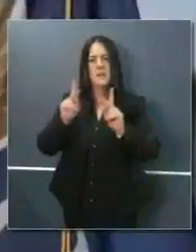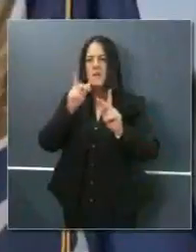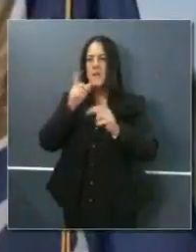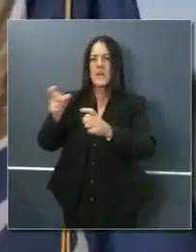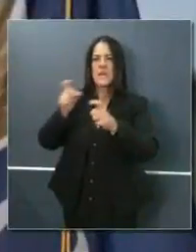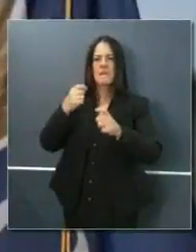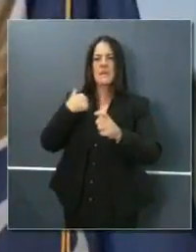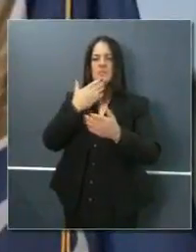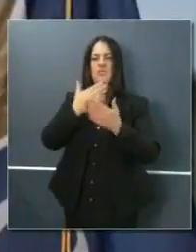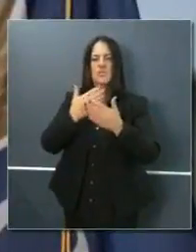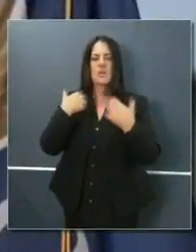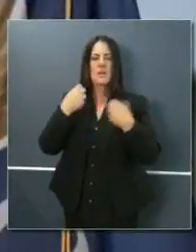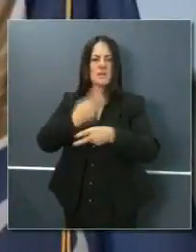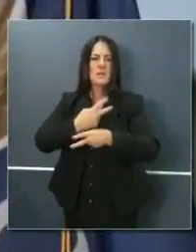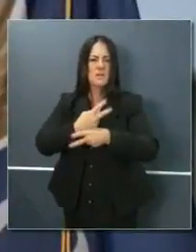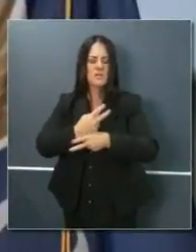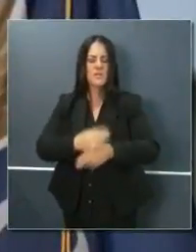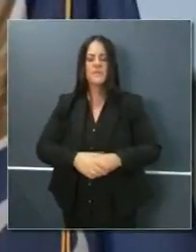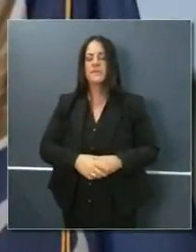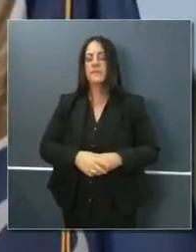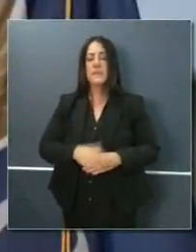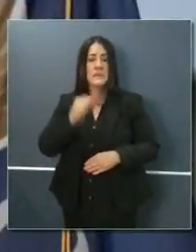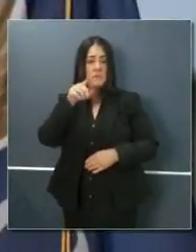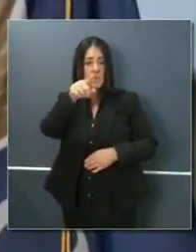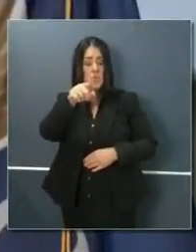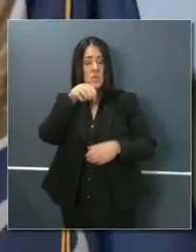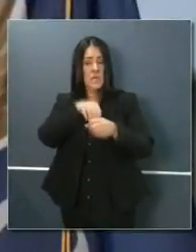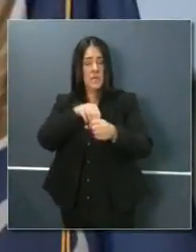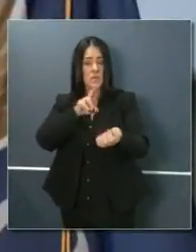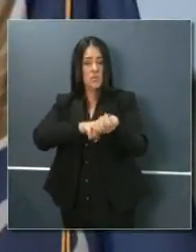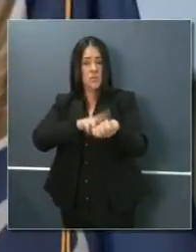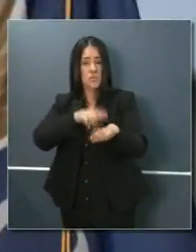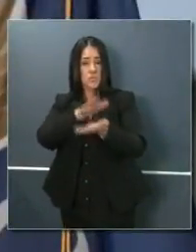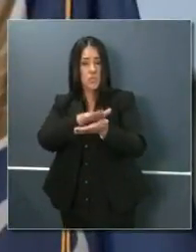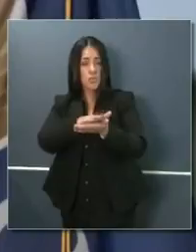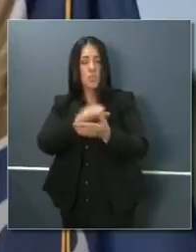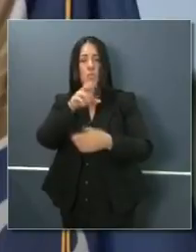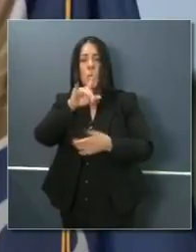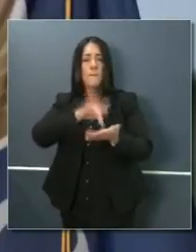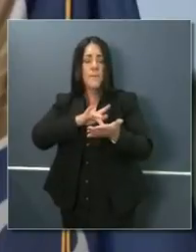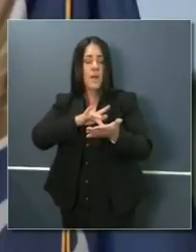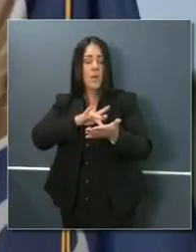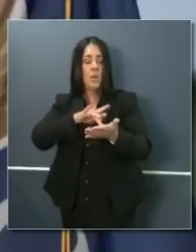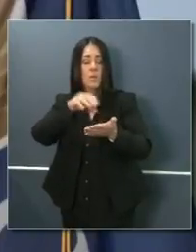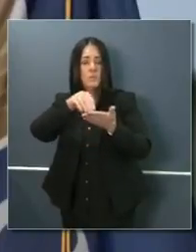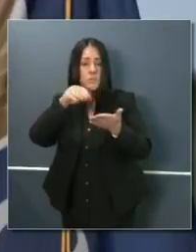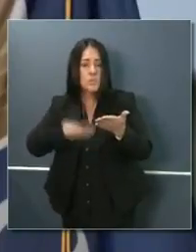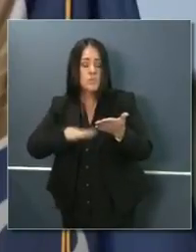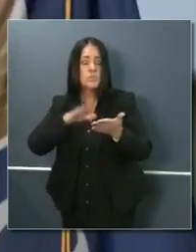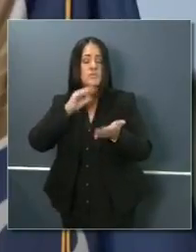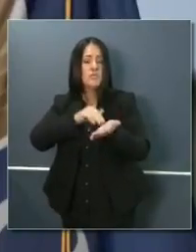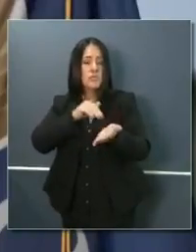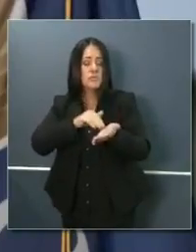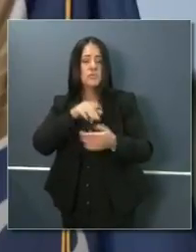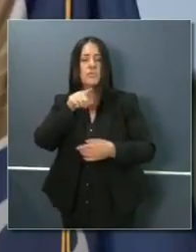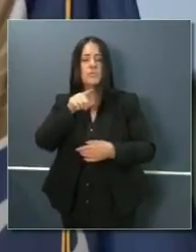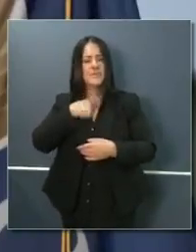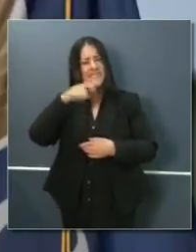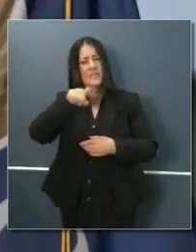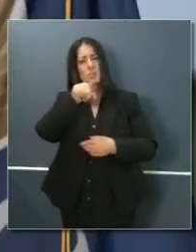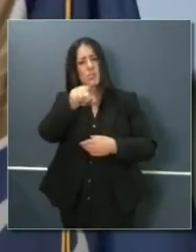peluquerías y establecimientos de cuidado personal mientras que se permitirá a minoristas operar de forma